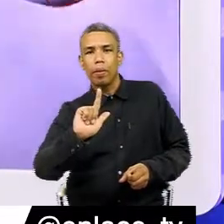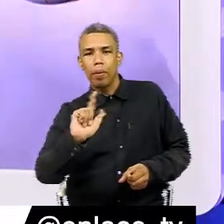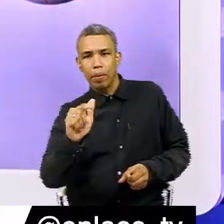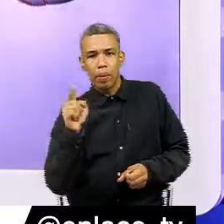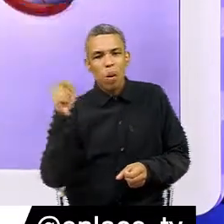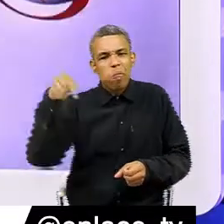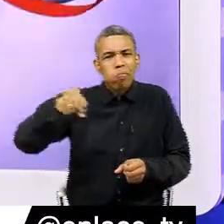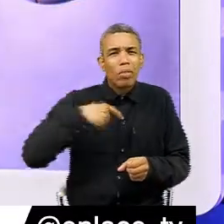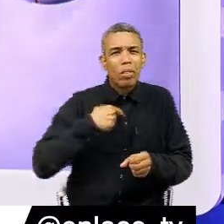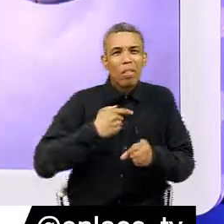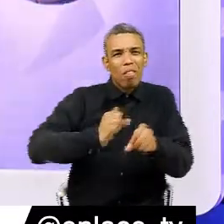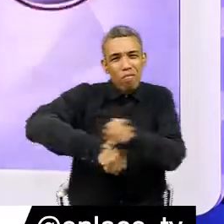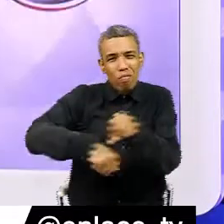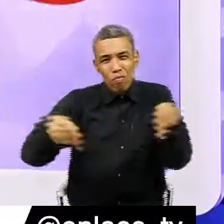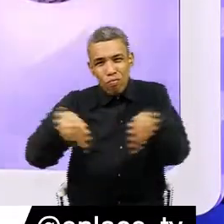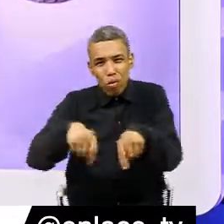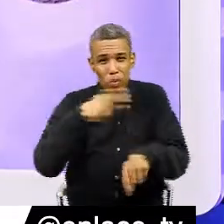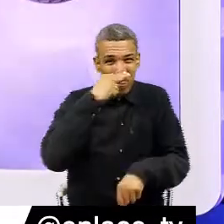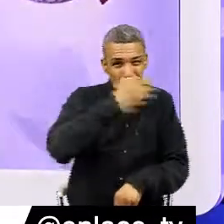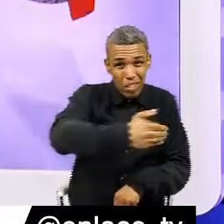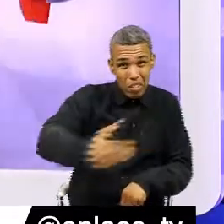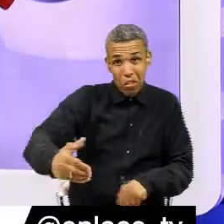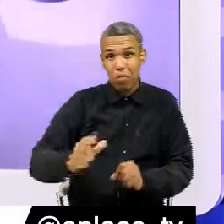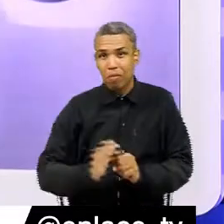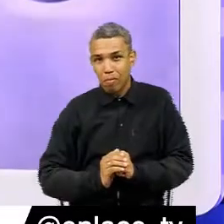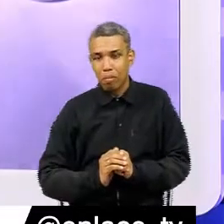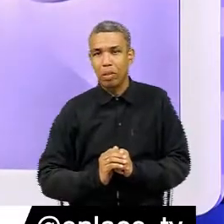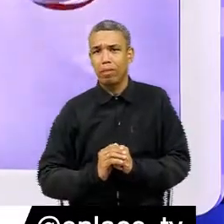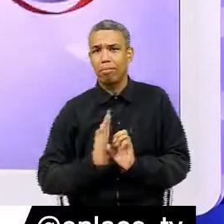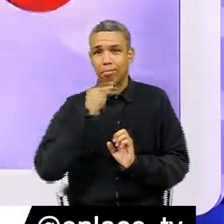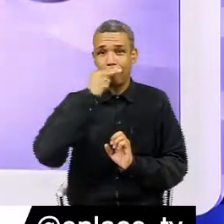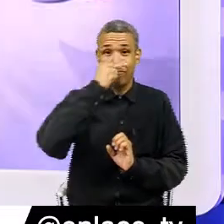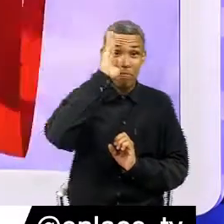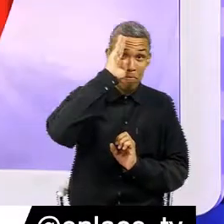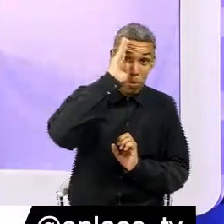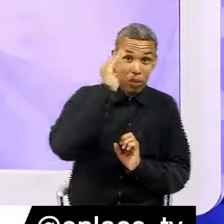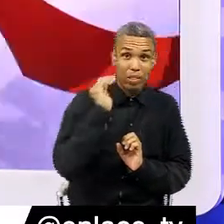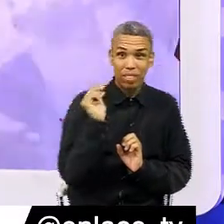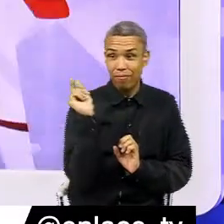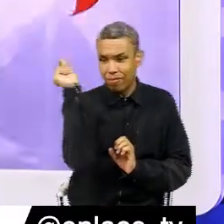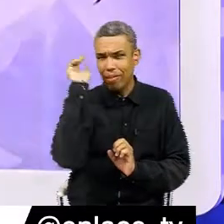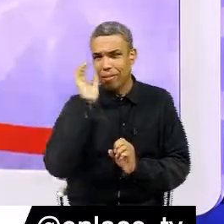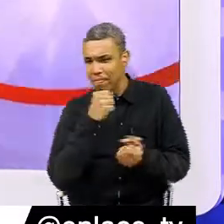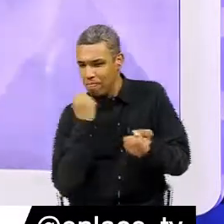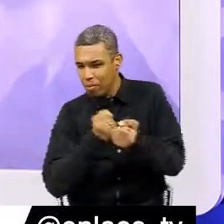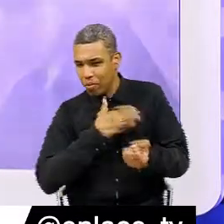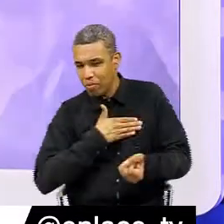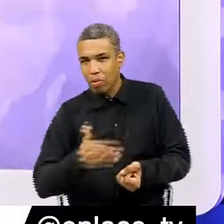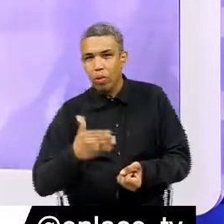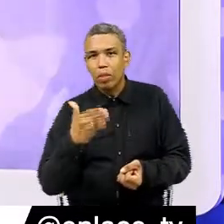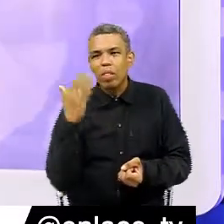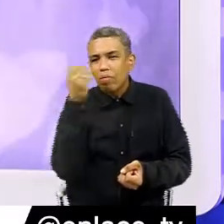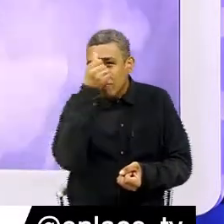por la Policía Nacional y respaldado por el Instituto de Deporte y Recreación de Barranca Bermeja. El domingo anterior fue la gran